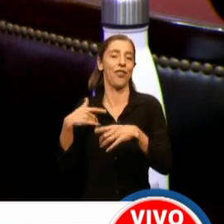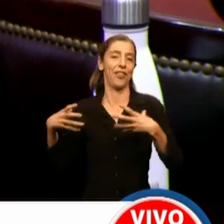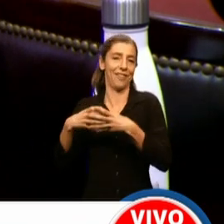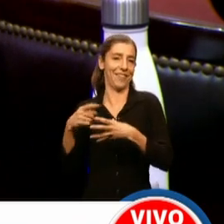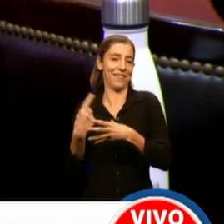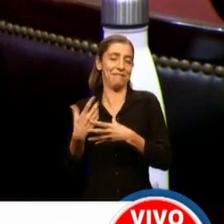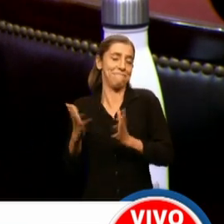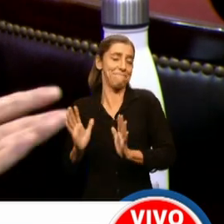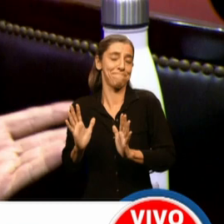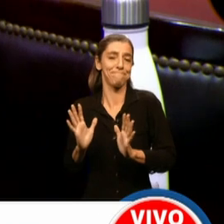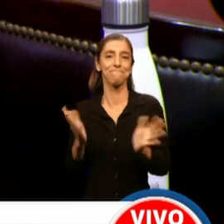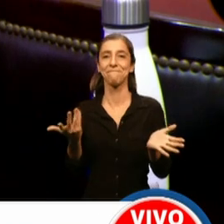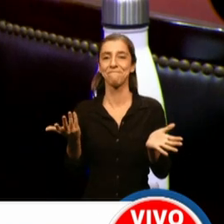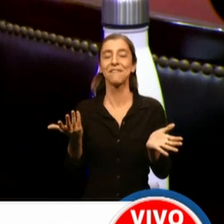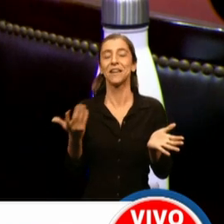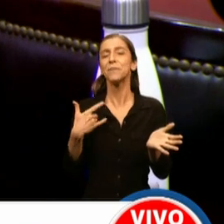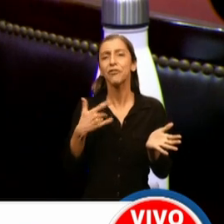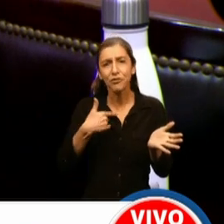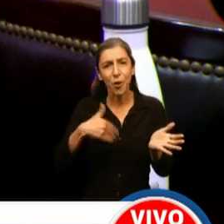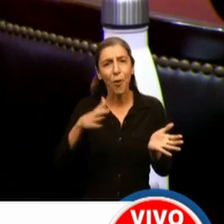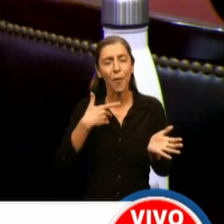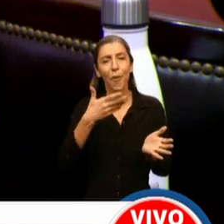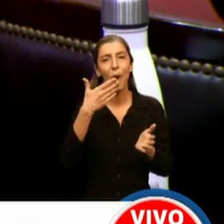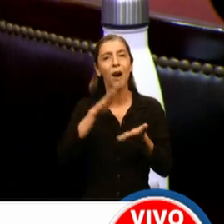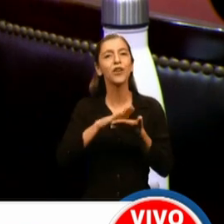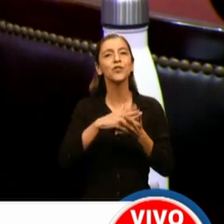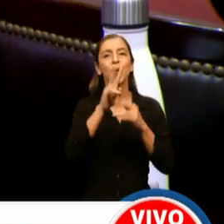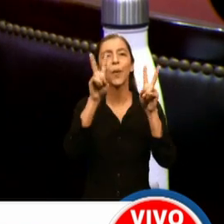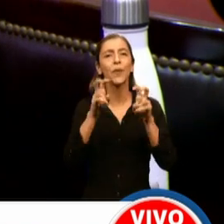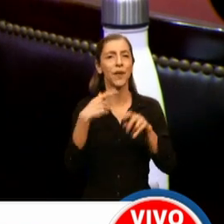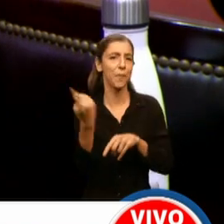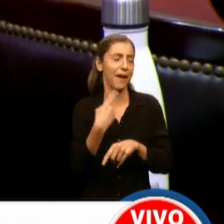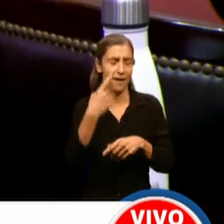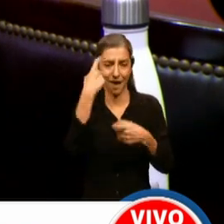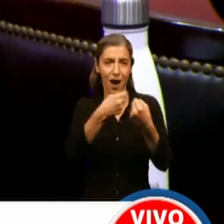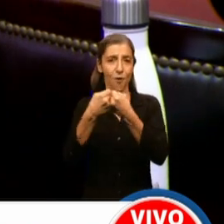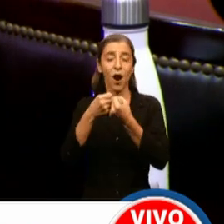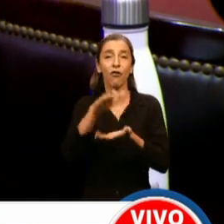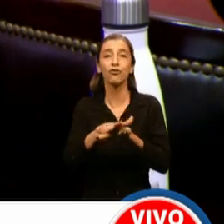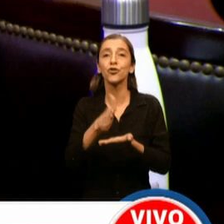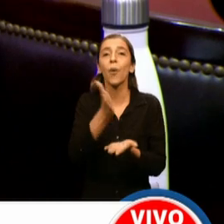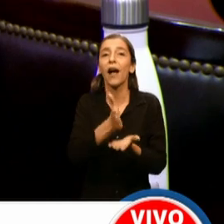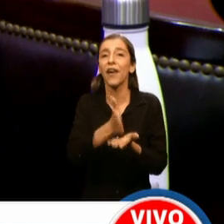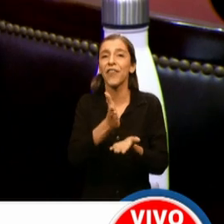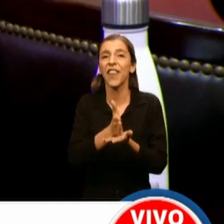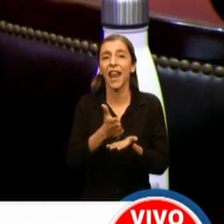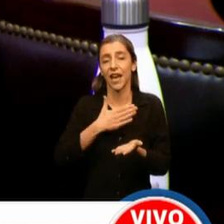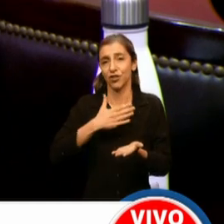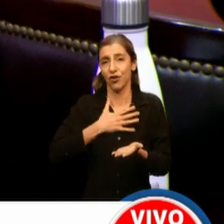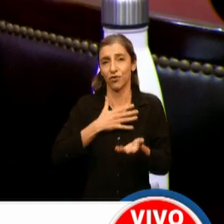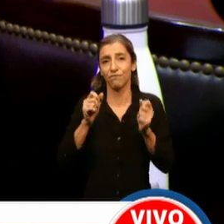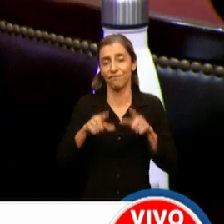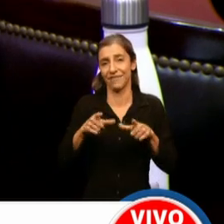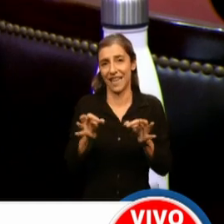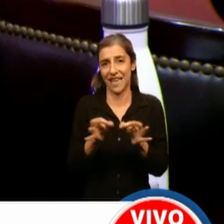seguramente todos vamos a estar de acuerdo que la reafirmación de nuestros derechos soberanos sobre las islas